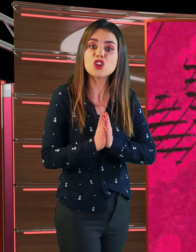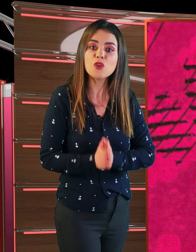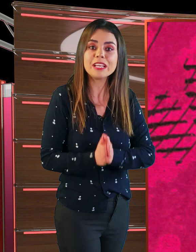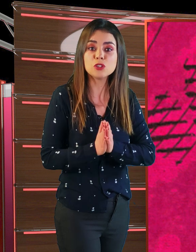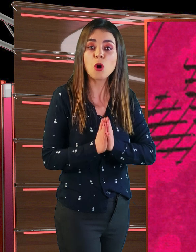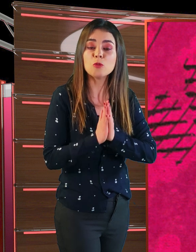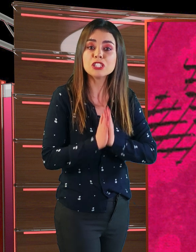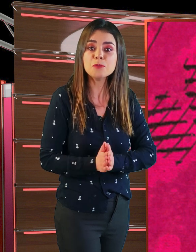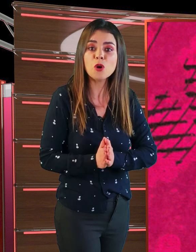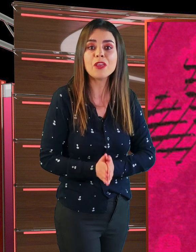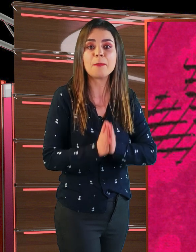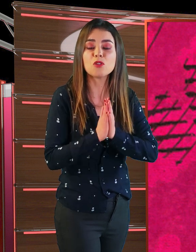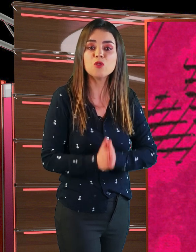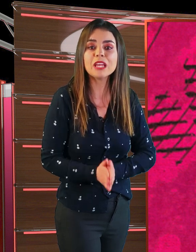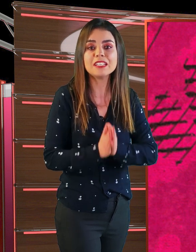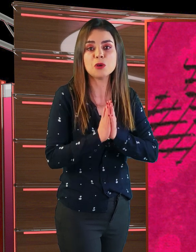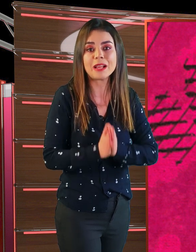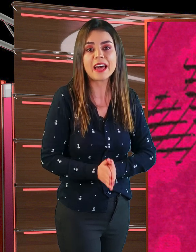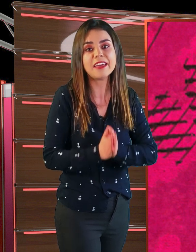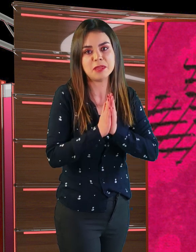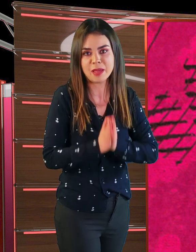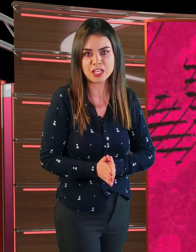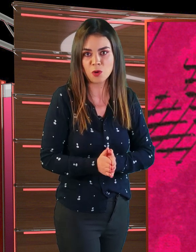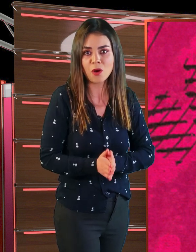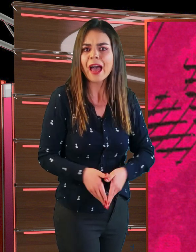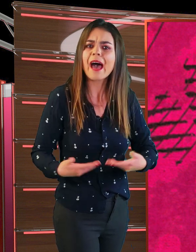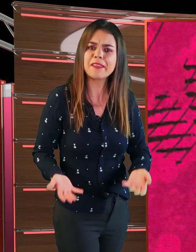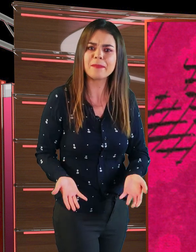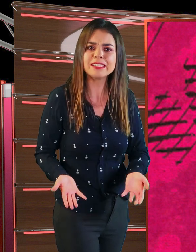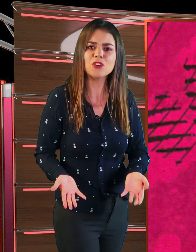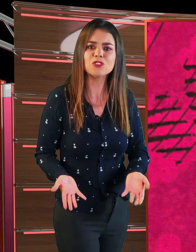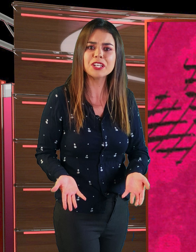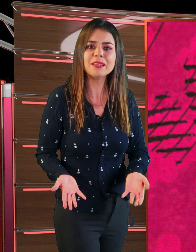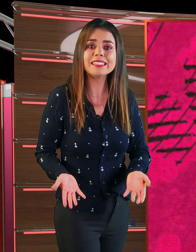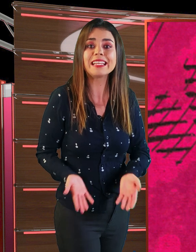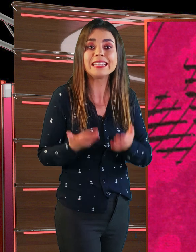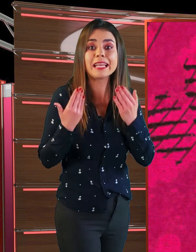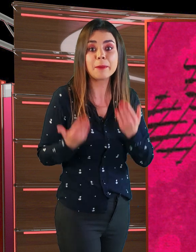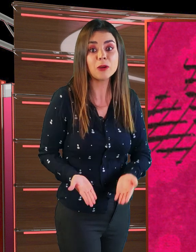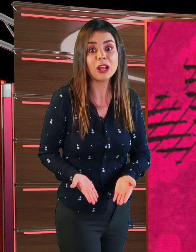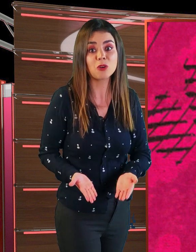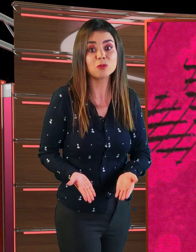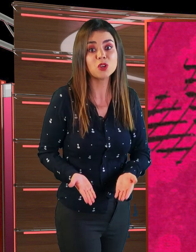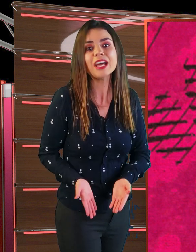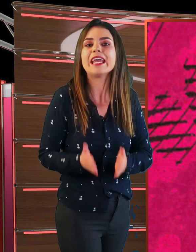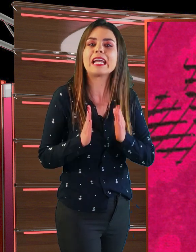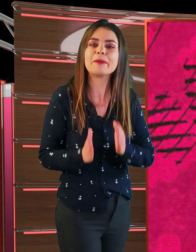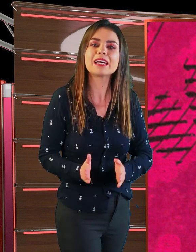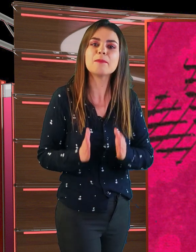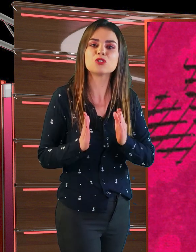impacto de todo esto como símbolo de la profunda desigualdad en México, además de otros crímenes que tienen que ver con la